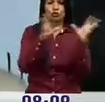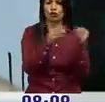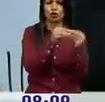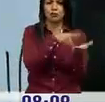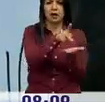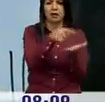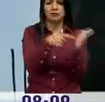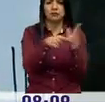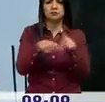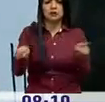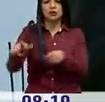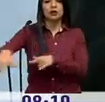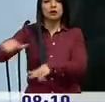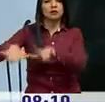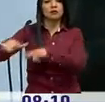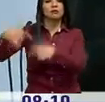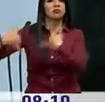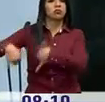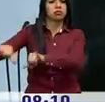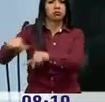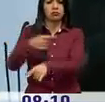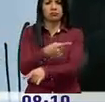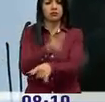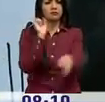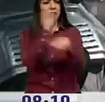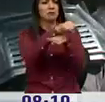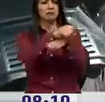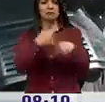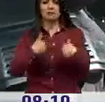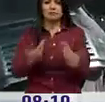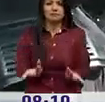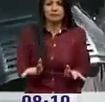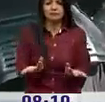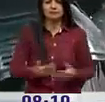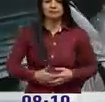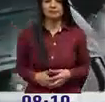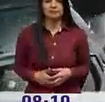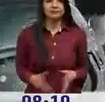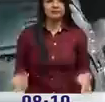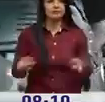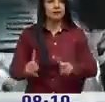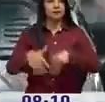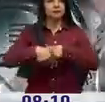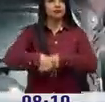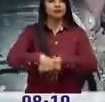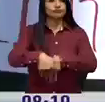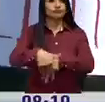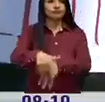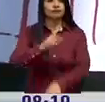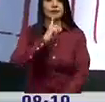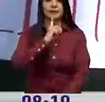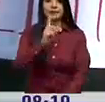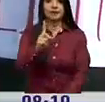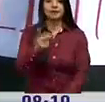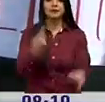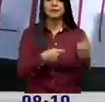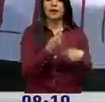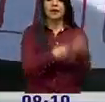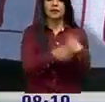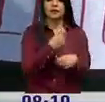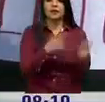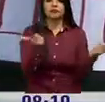pero no es justo que a nosotros no nos hagan caso además protestaron porque consideran que se han reducido las ventas